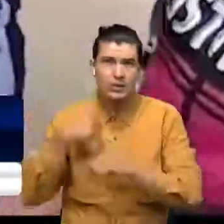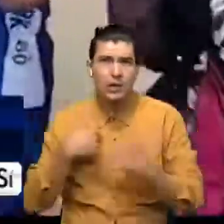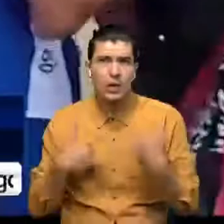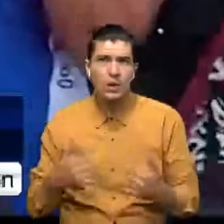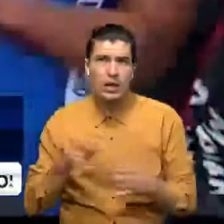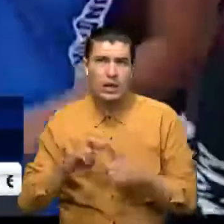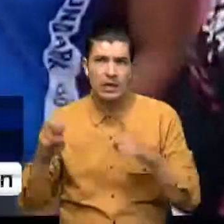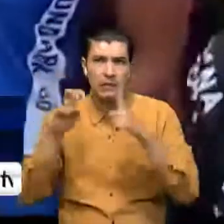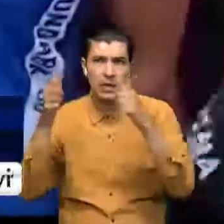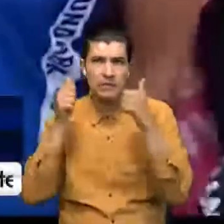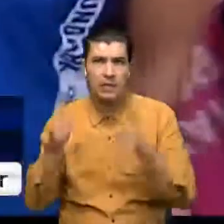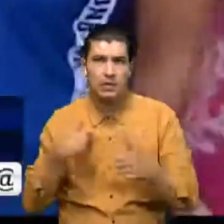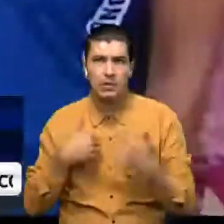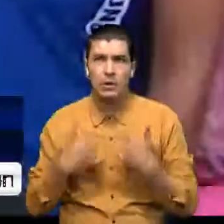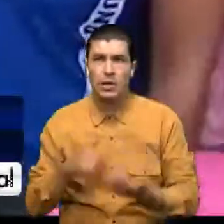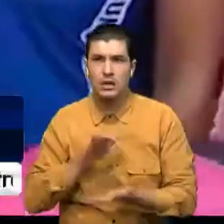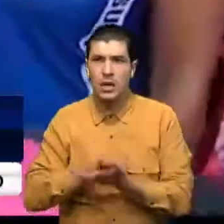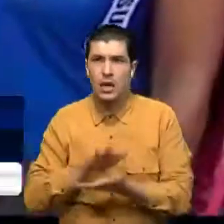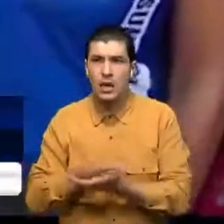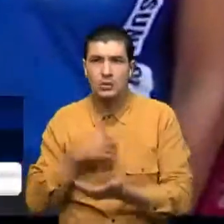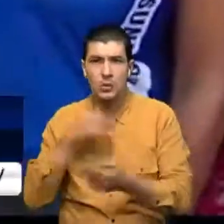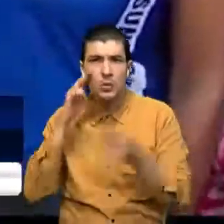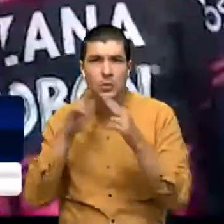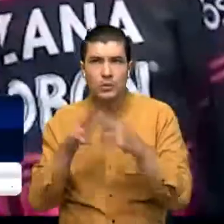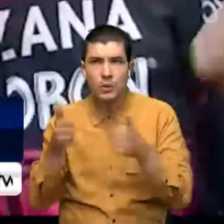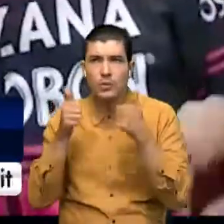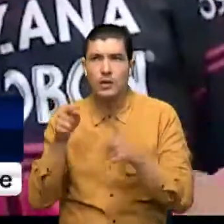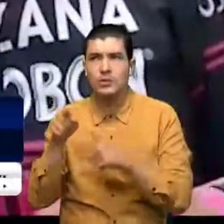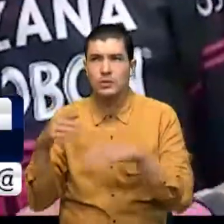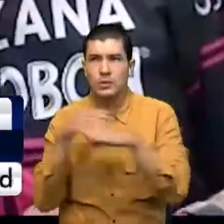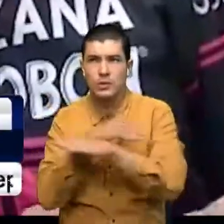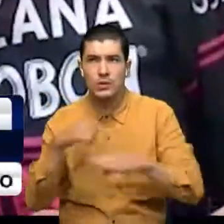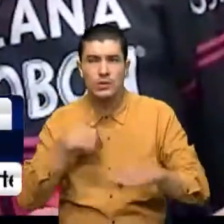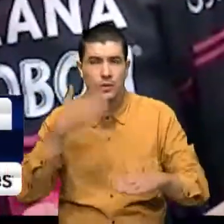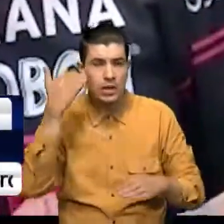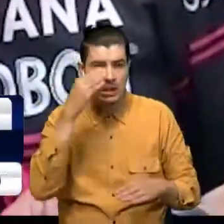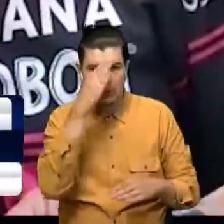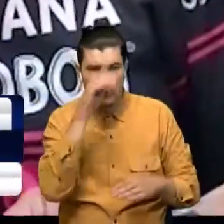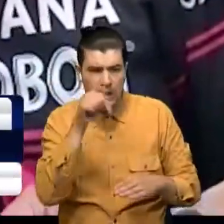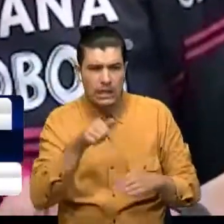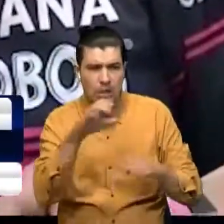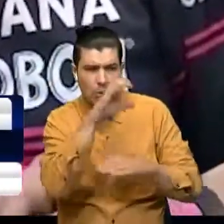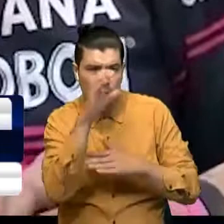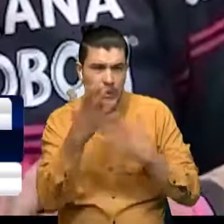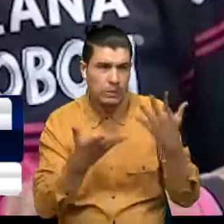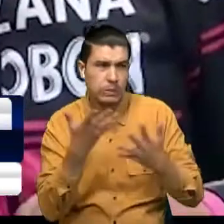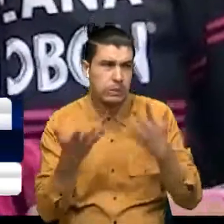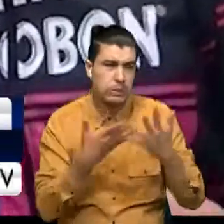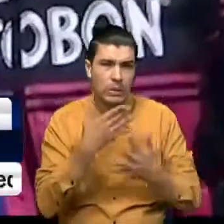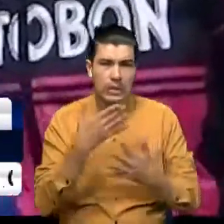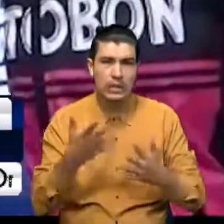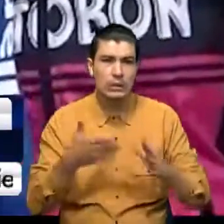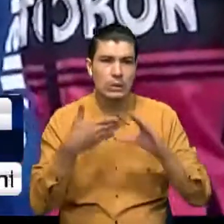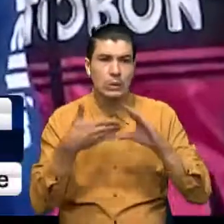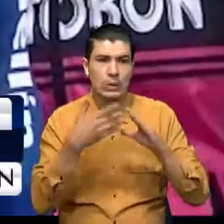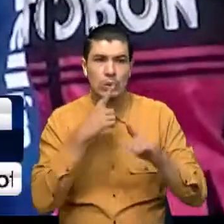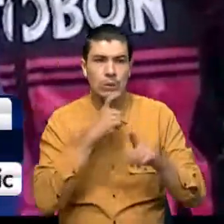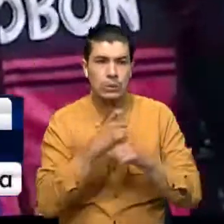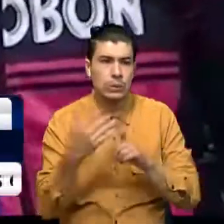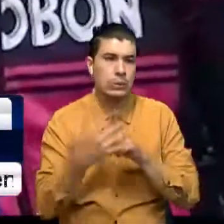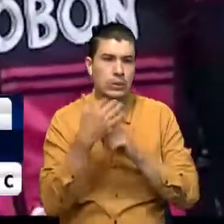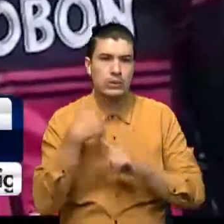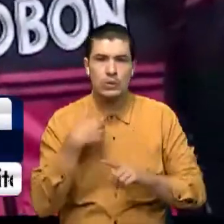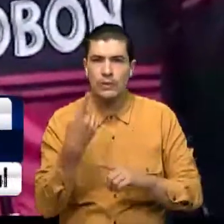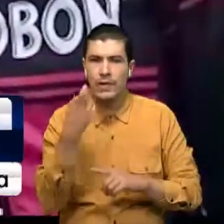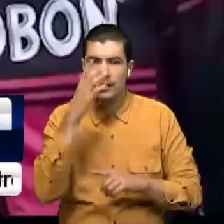recorre con tranquilidad con calma conozco bien el terreno tenía mis dudas de que llevo poco tiempo en colombia y la altura pues siempre es un punto negativo no está